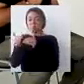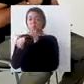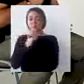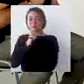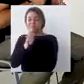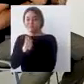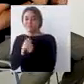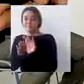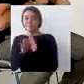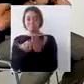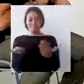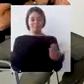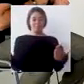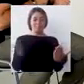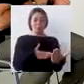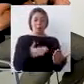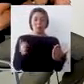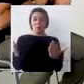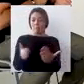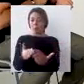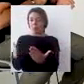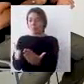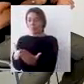ella dijo, pues tocó decirle